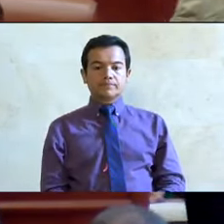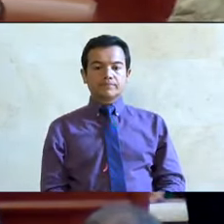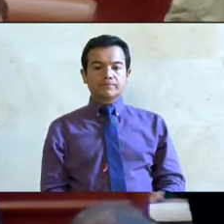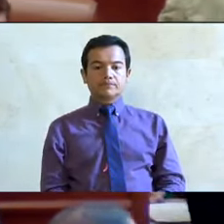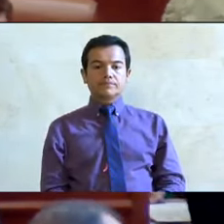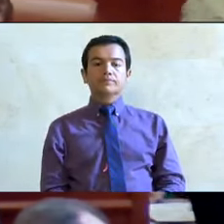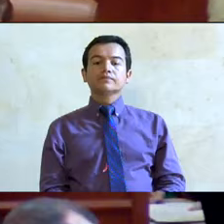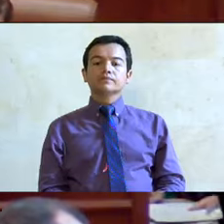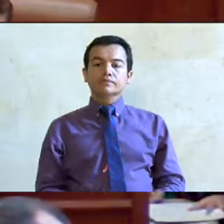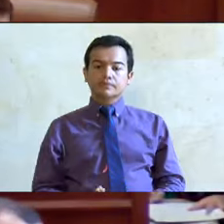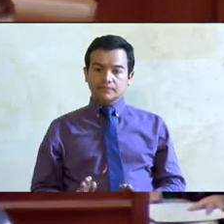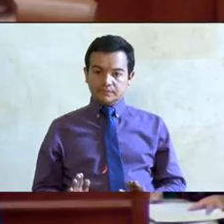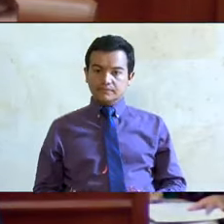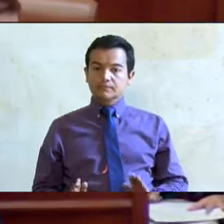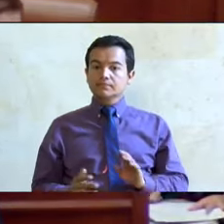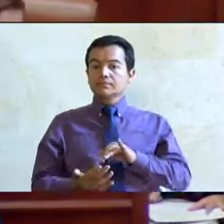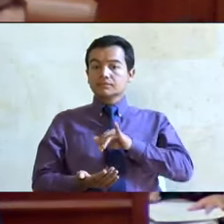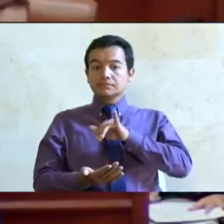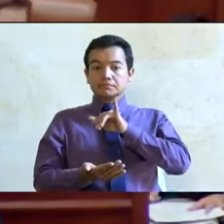en consideración